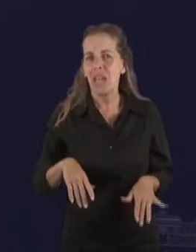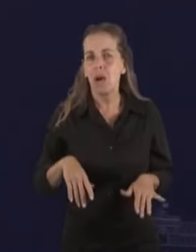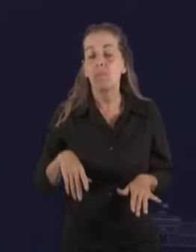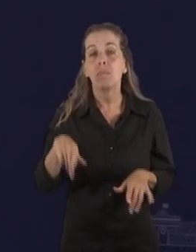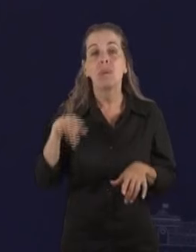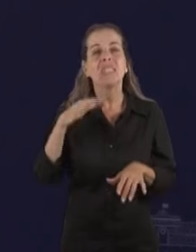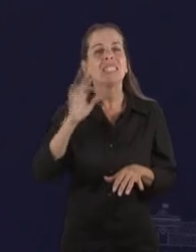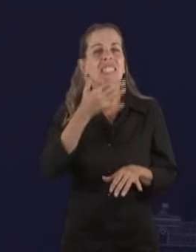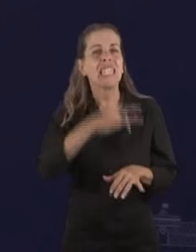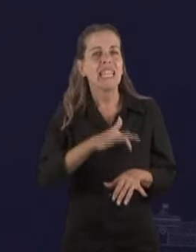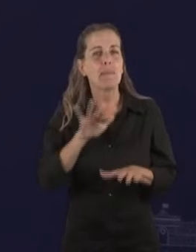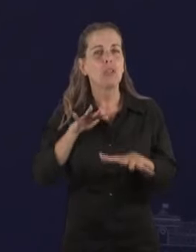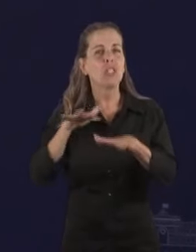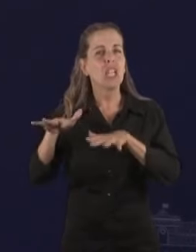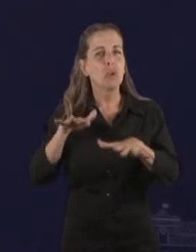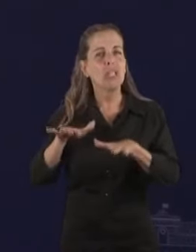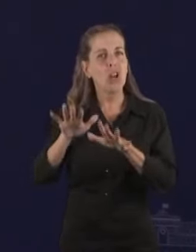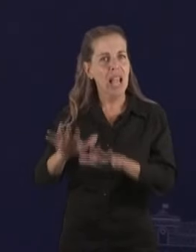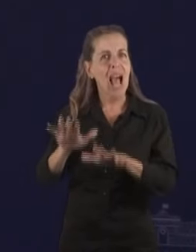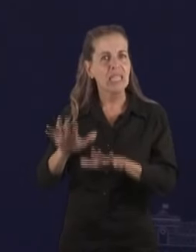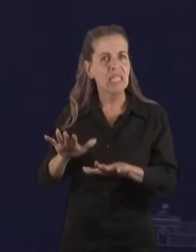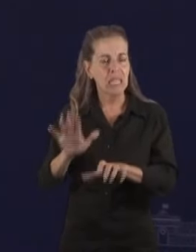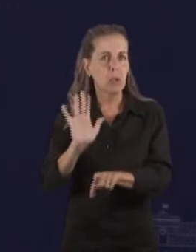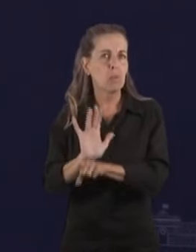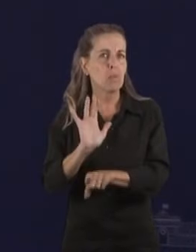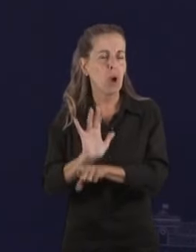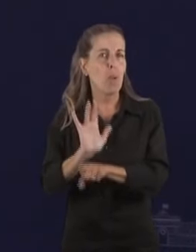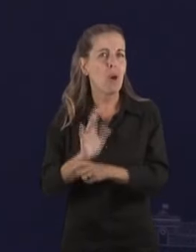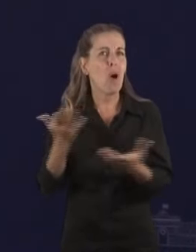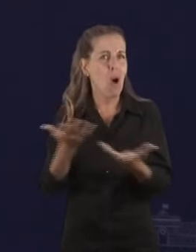cuestiones son meramente temas